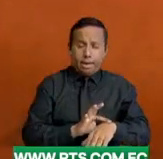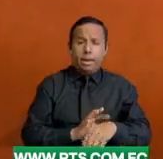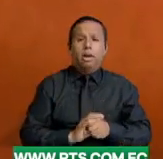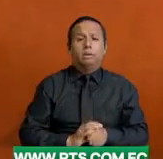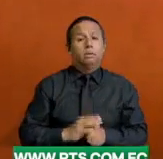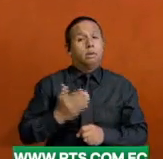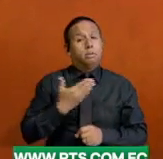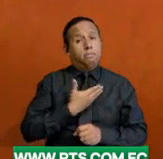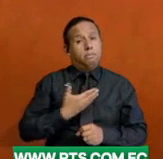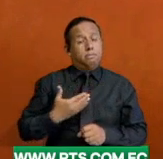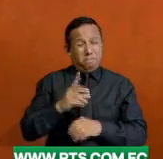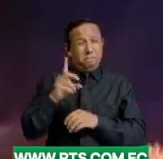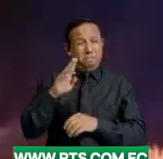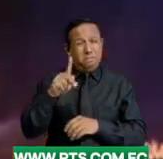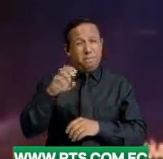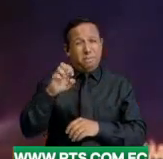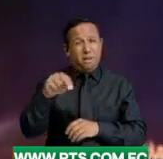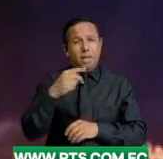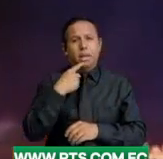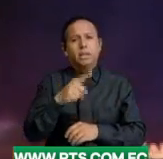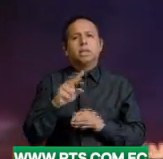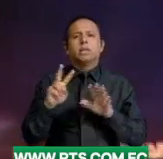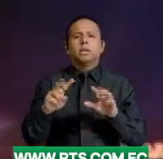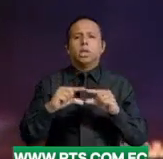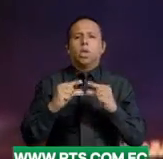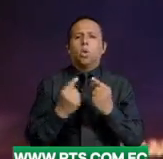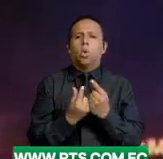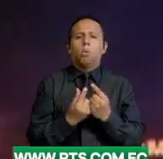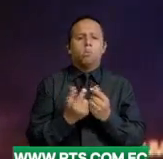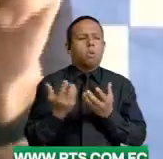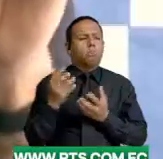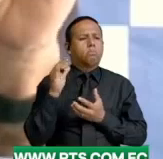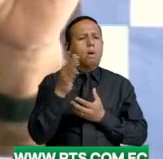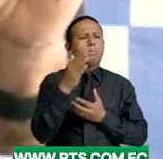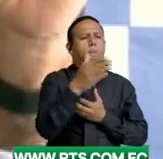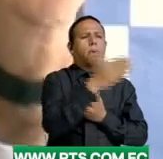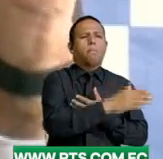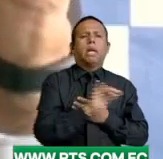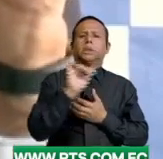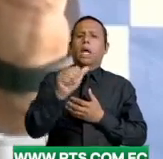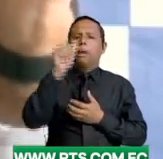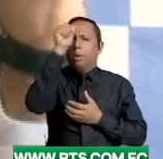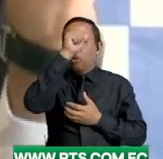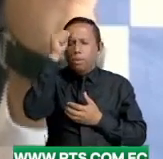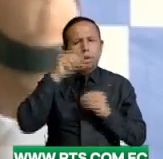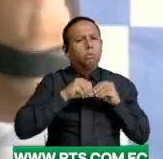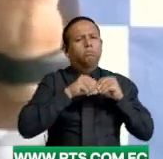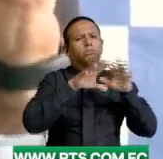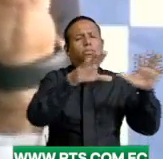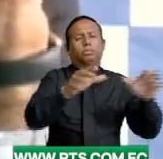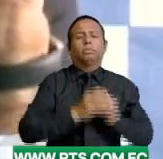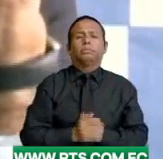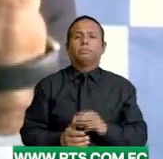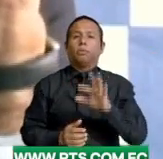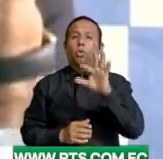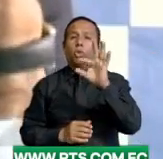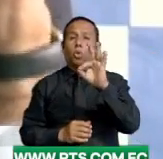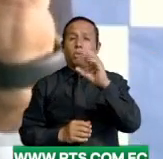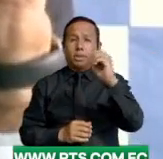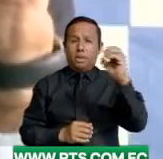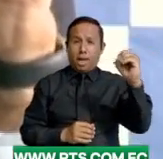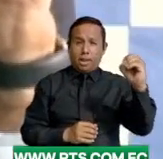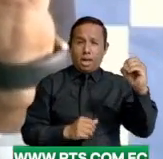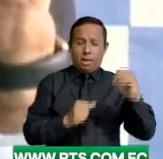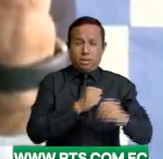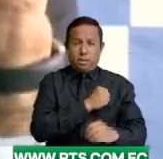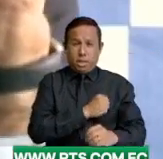Ahora serán 7 unidades médicas más que operarán sábados y domingos. Es decir, el promedio de 900 cirugías por